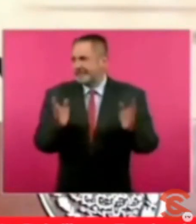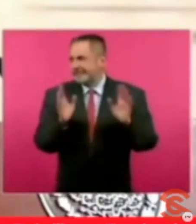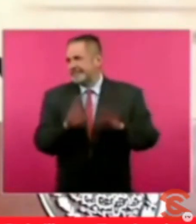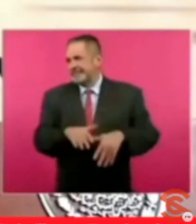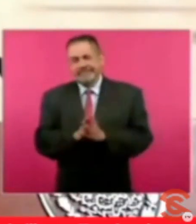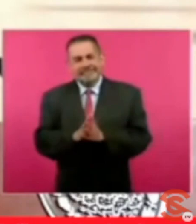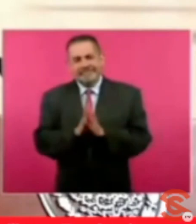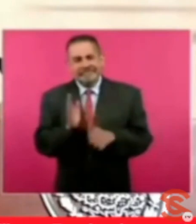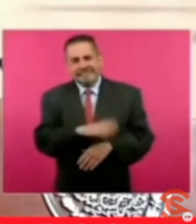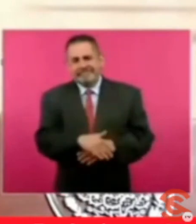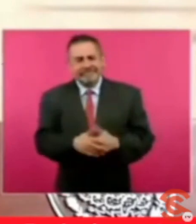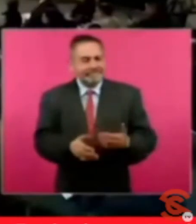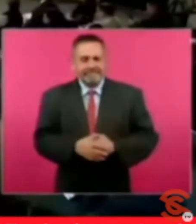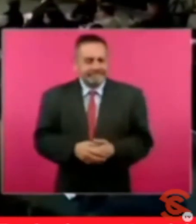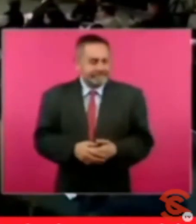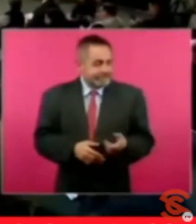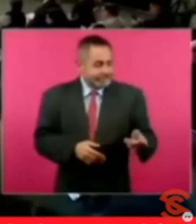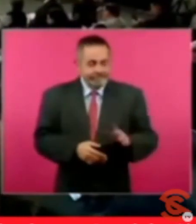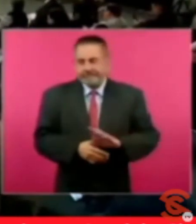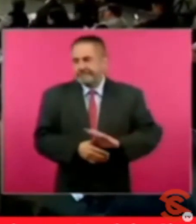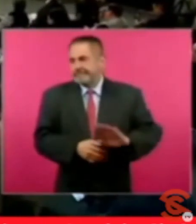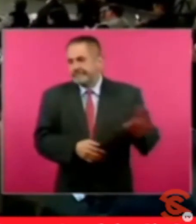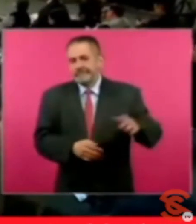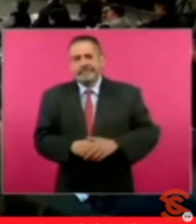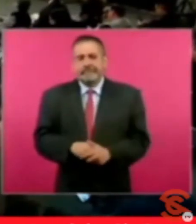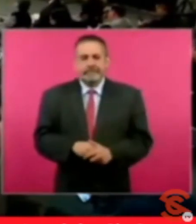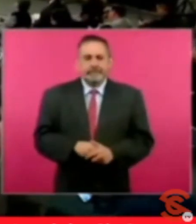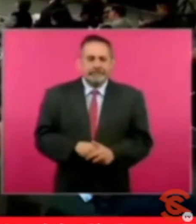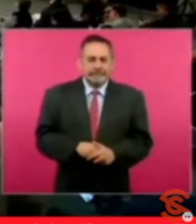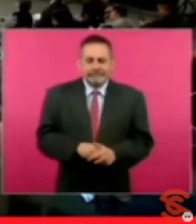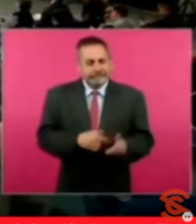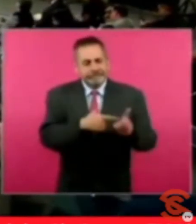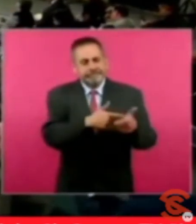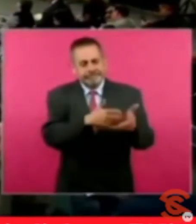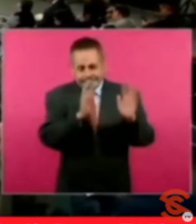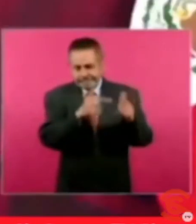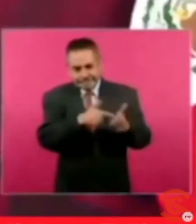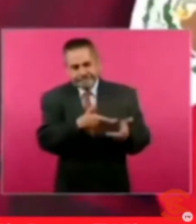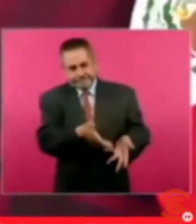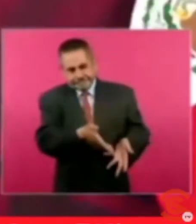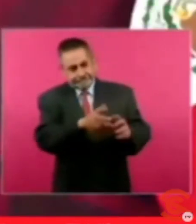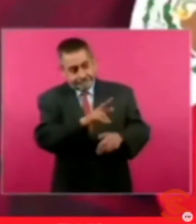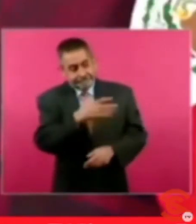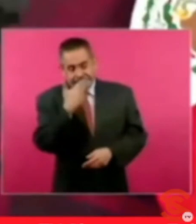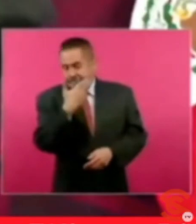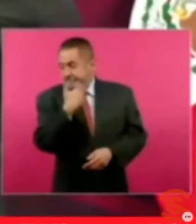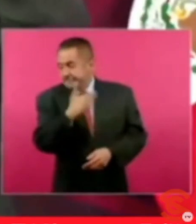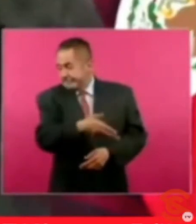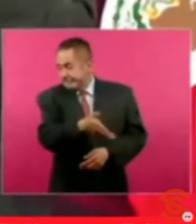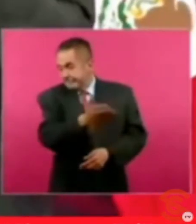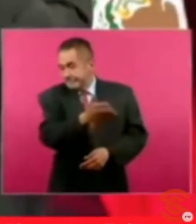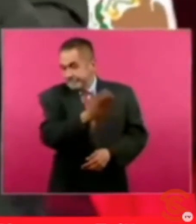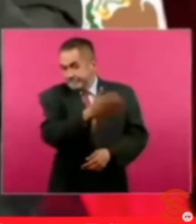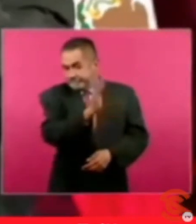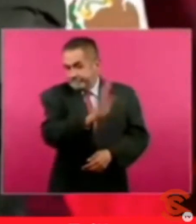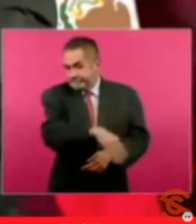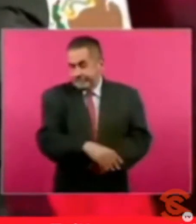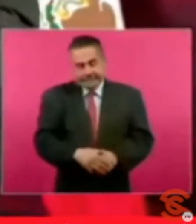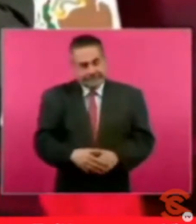Ya no hay nada que hacer. Ya ahí siga usted su camino. Ahí va,